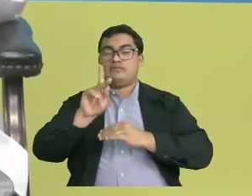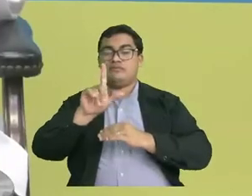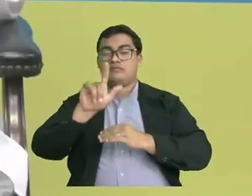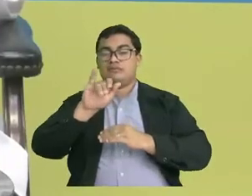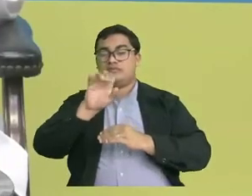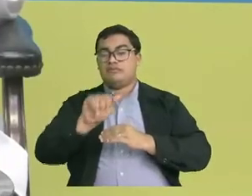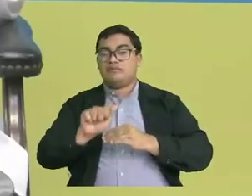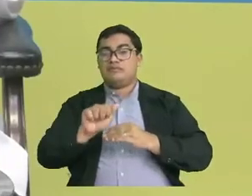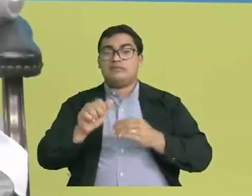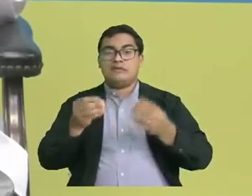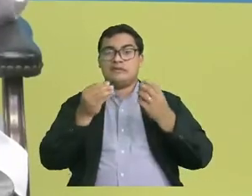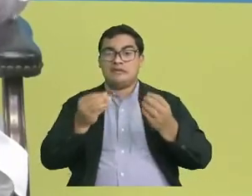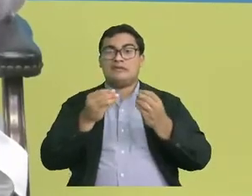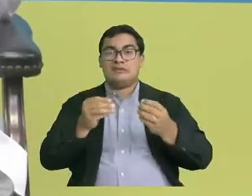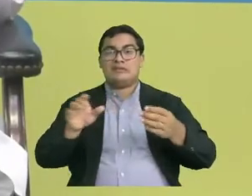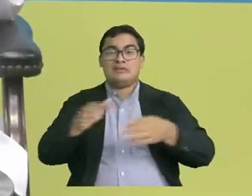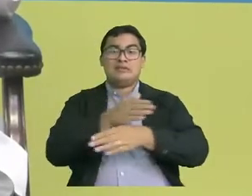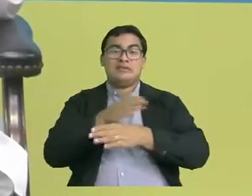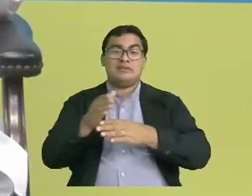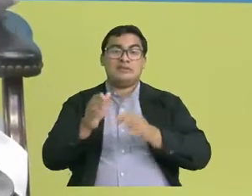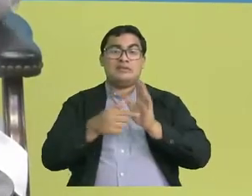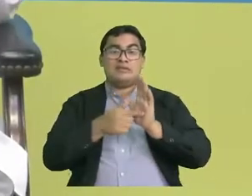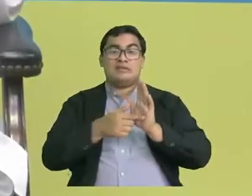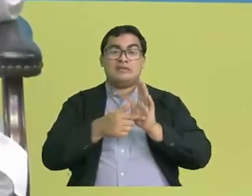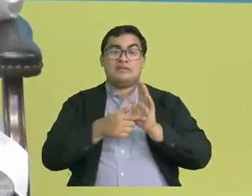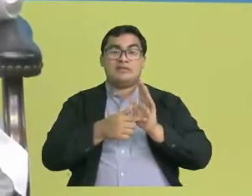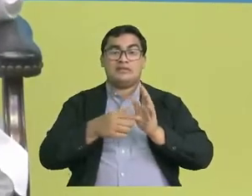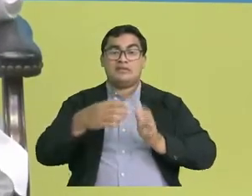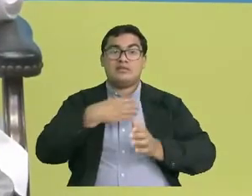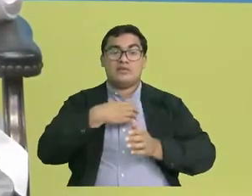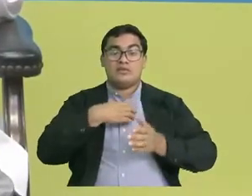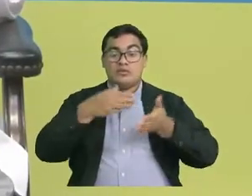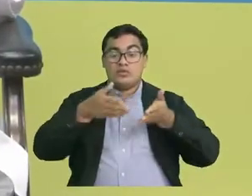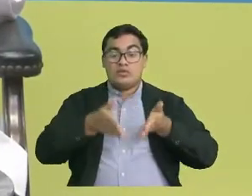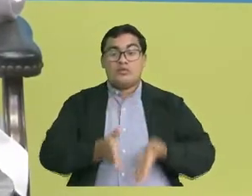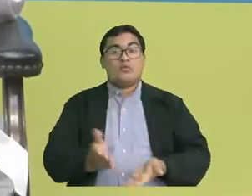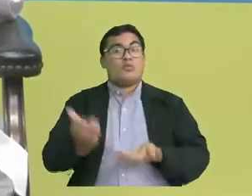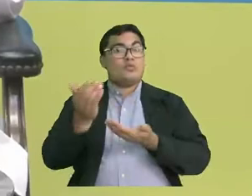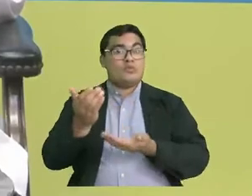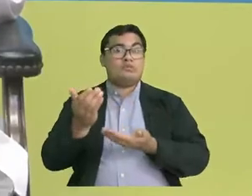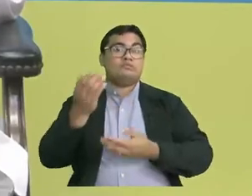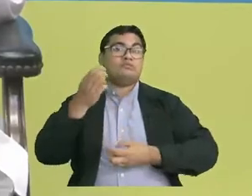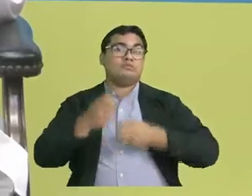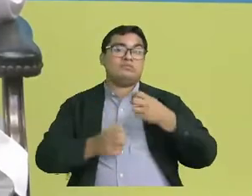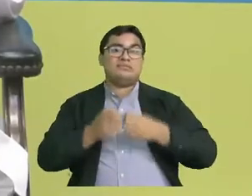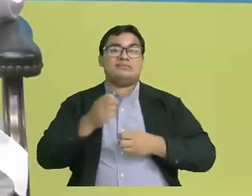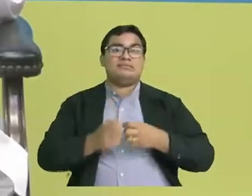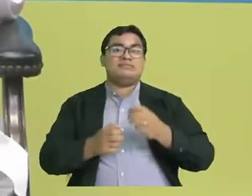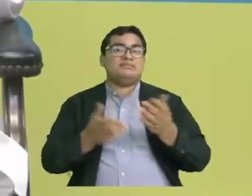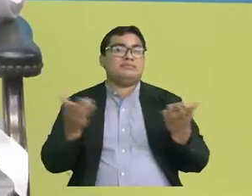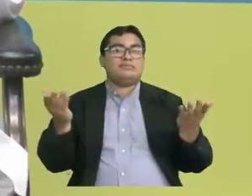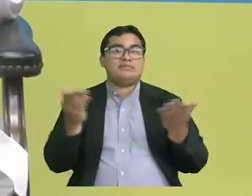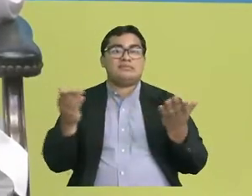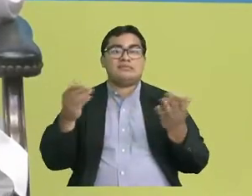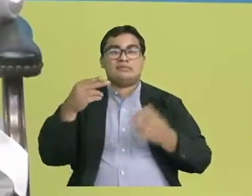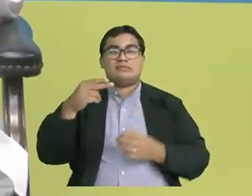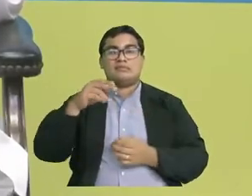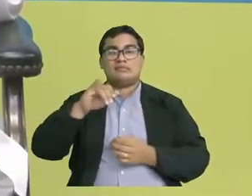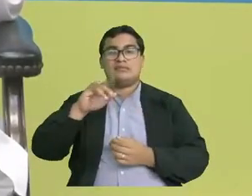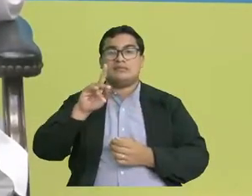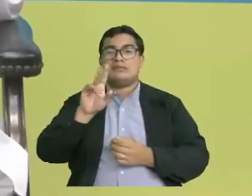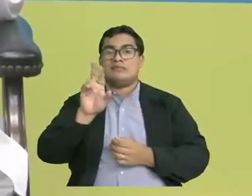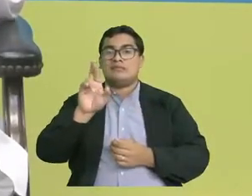proliferan demasiado y congénita, pues que ya nacen con ese problema. Este problema de hiperplasia, que es uno de los